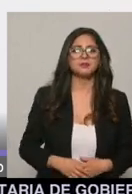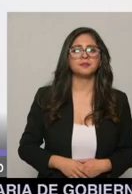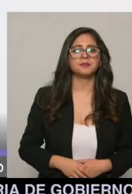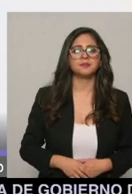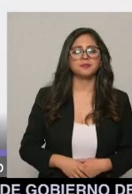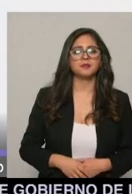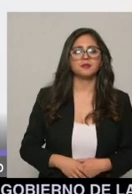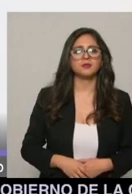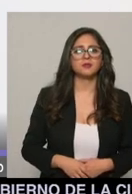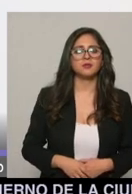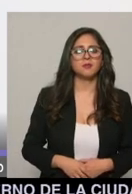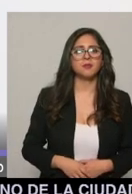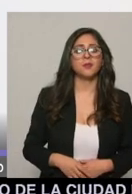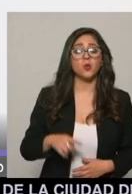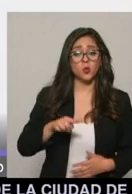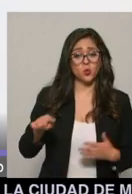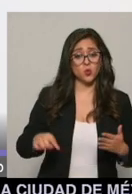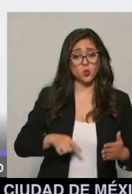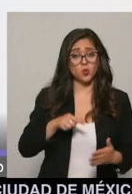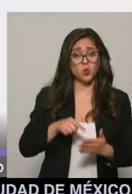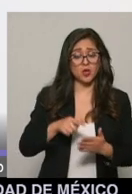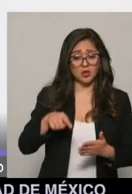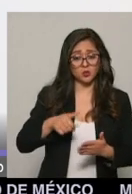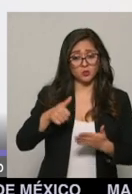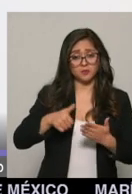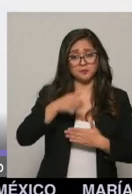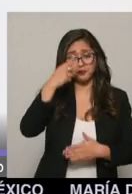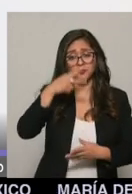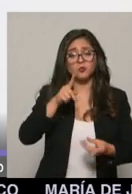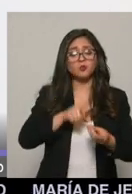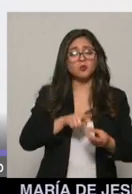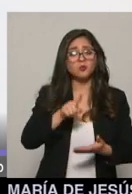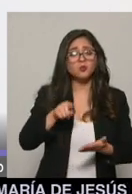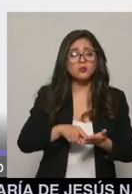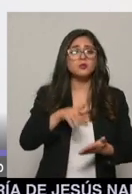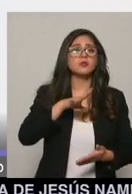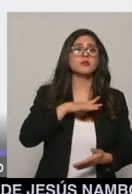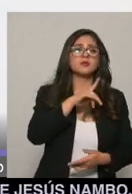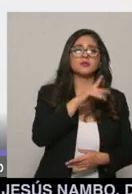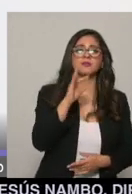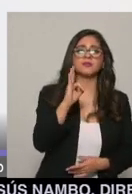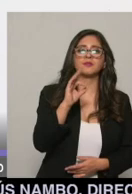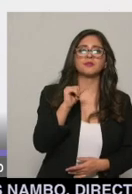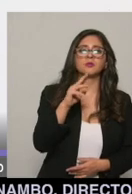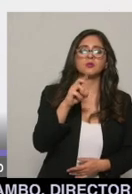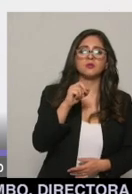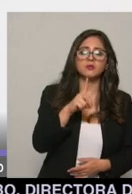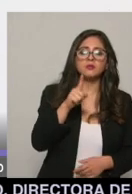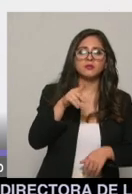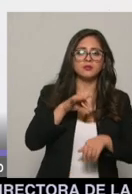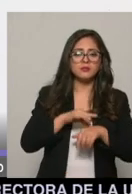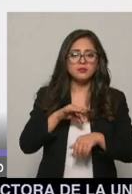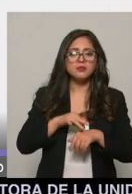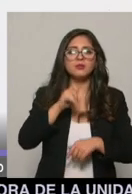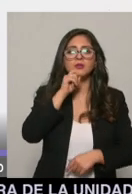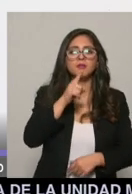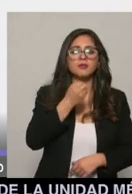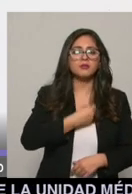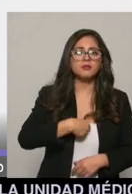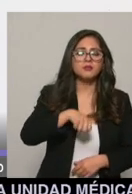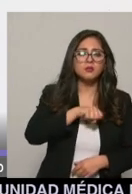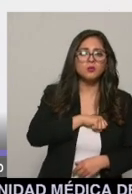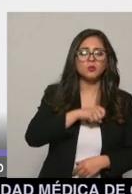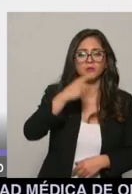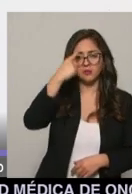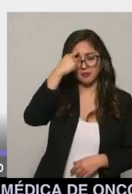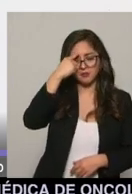bien los lugares en la Ciudad de México donde se pueden atender. Hay espacios en la Facultad de Medicina, en el Departamento de Salud Mental, de Psiquiatría y